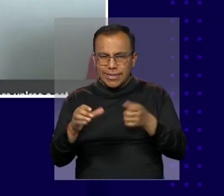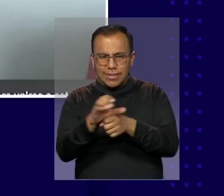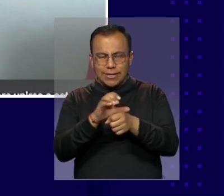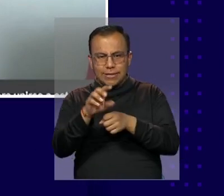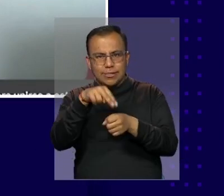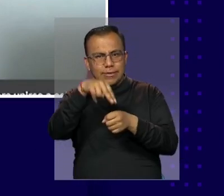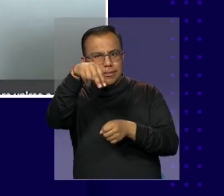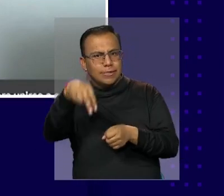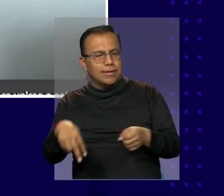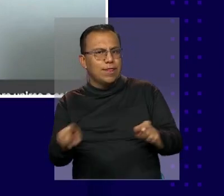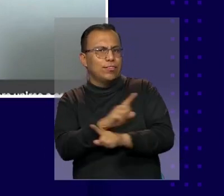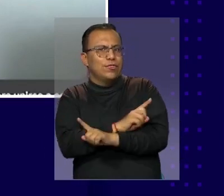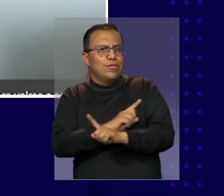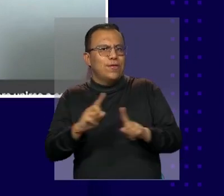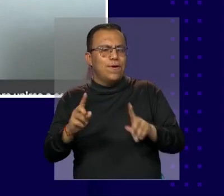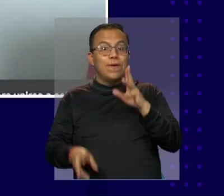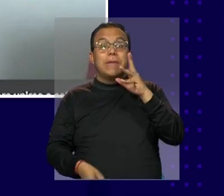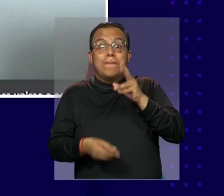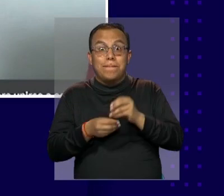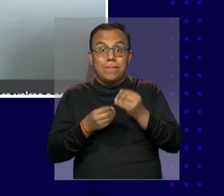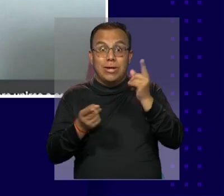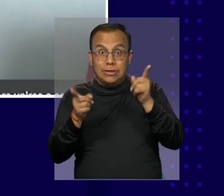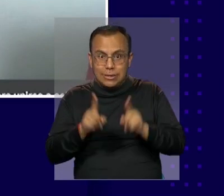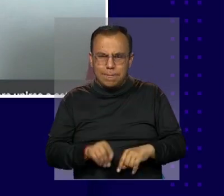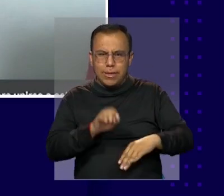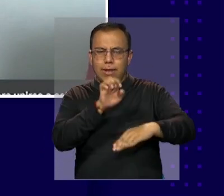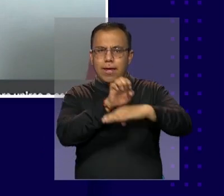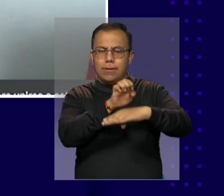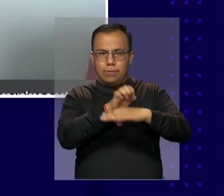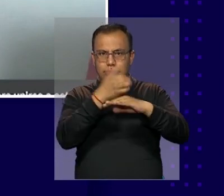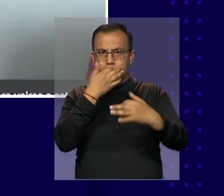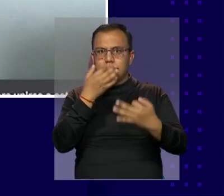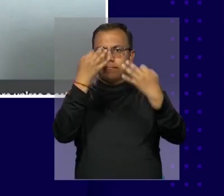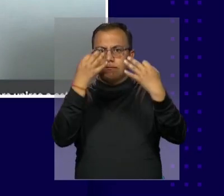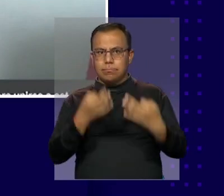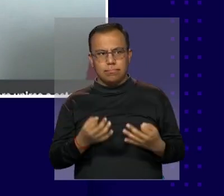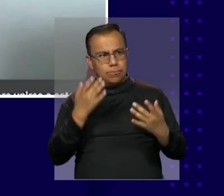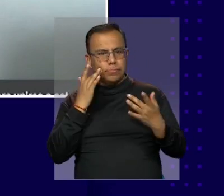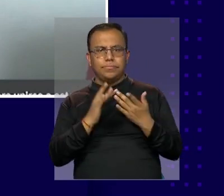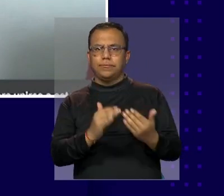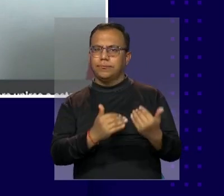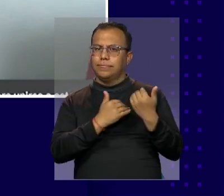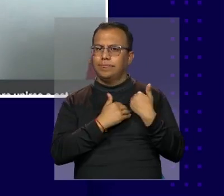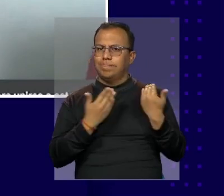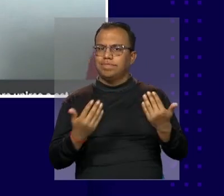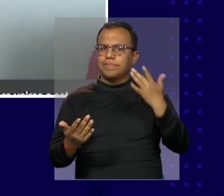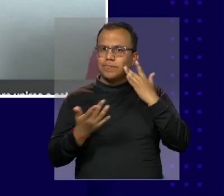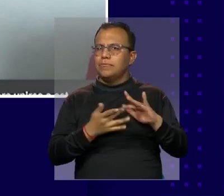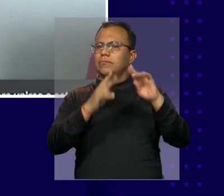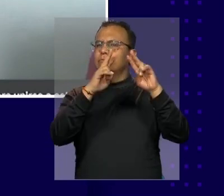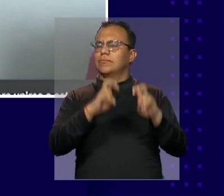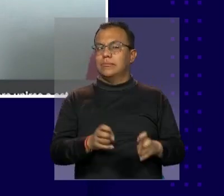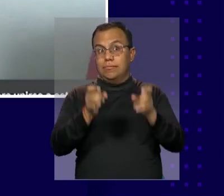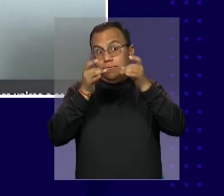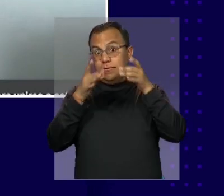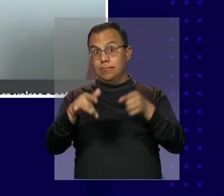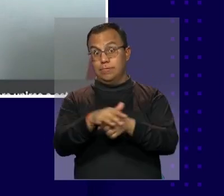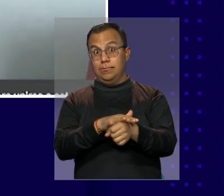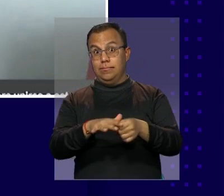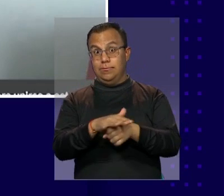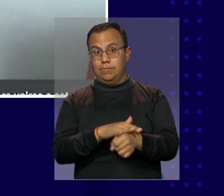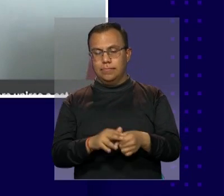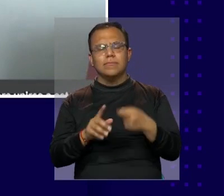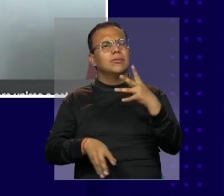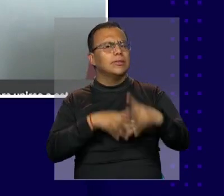ciudadanía y no genera confianza de que la entidad realmente se encargue de investigar los graves crímenes.